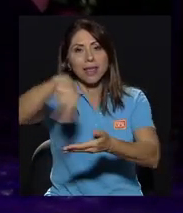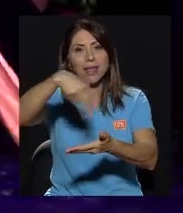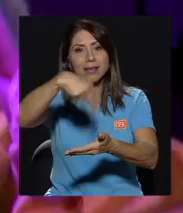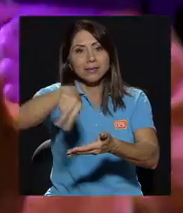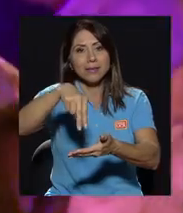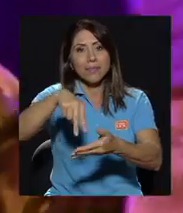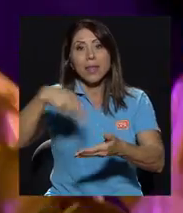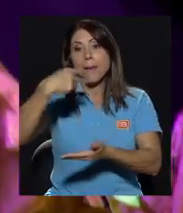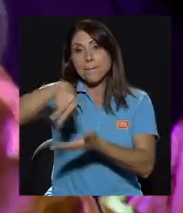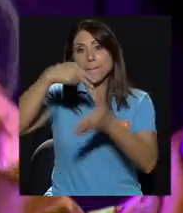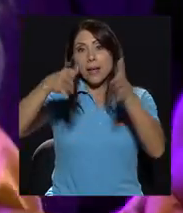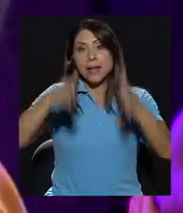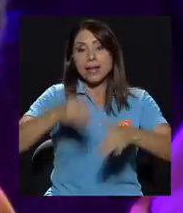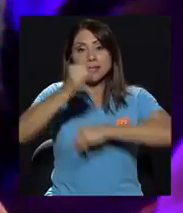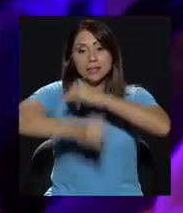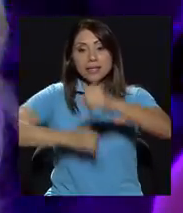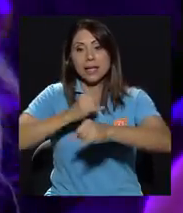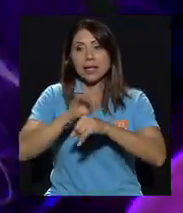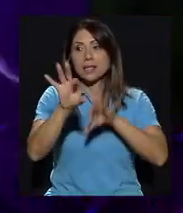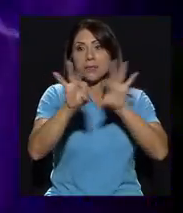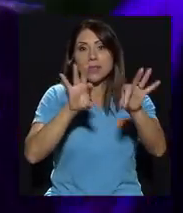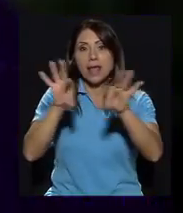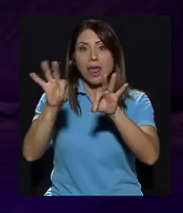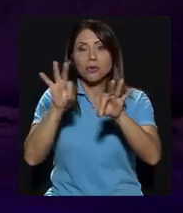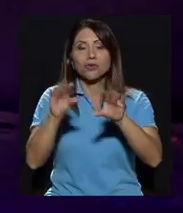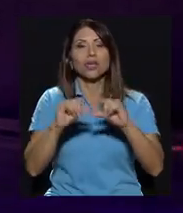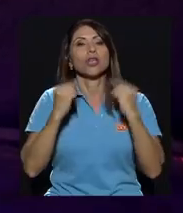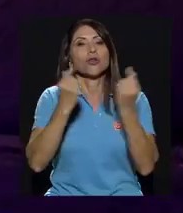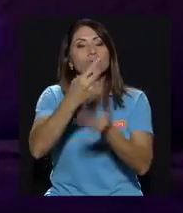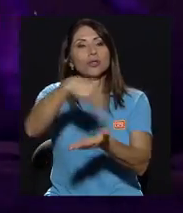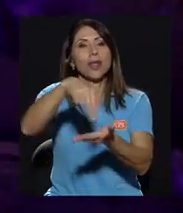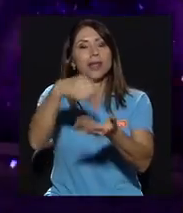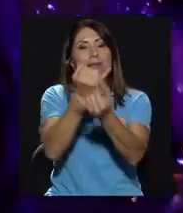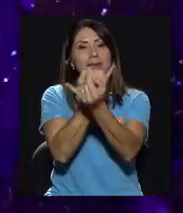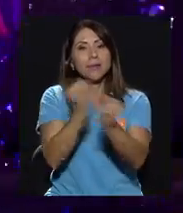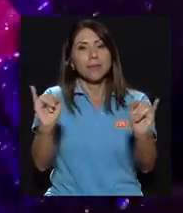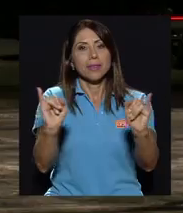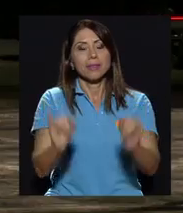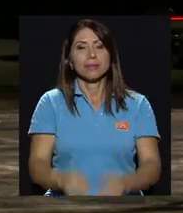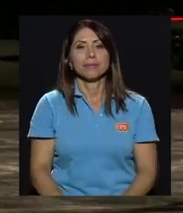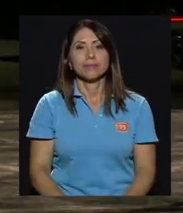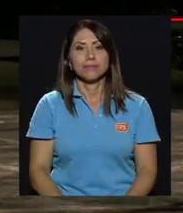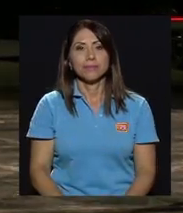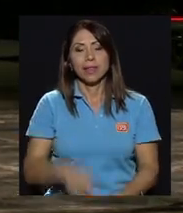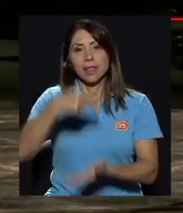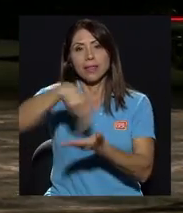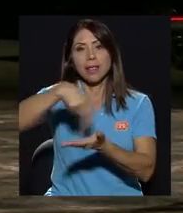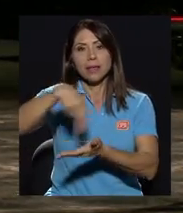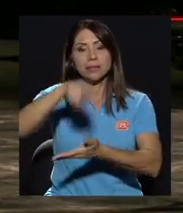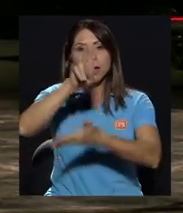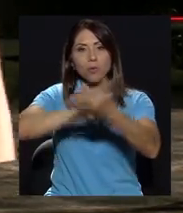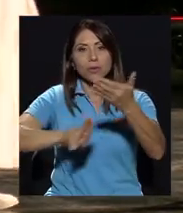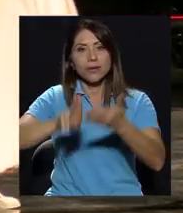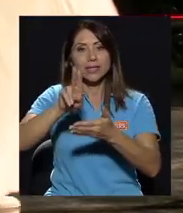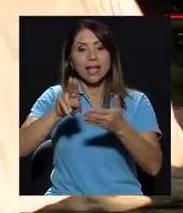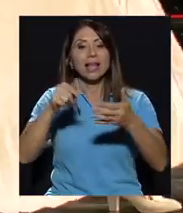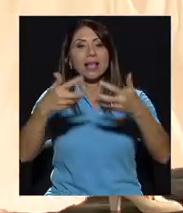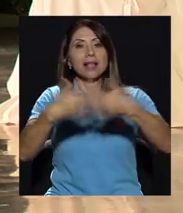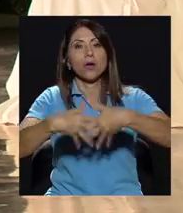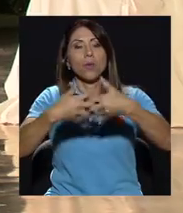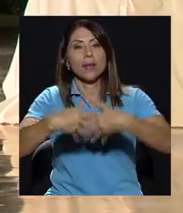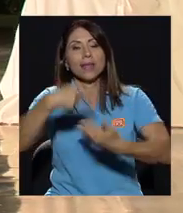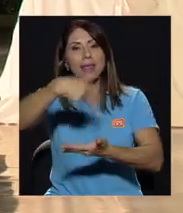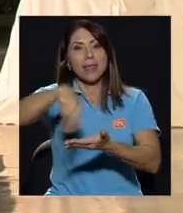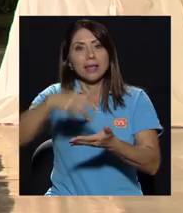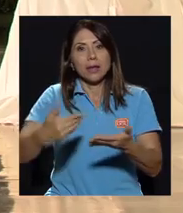Danza, los bailarines internacionales invitados y grupos de danza independientes. Danza Universitaria es la